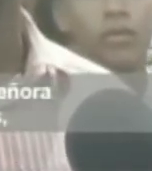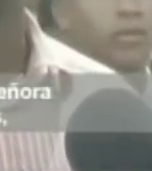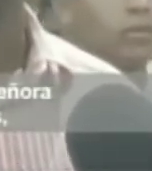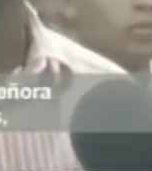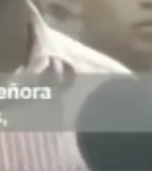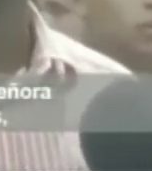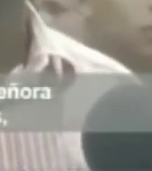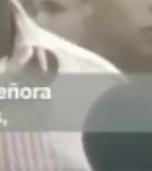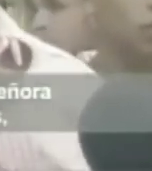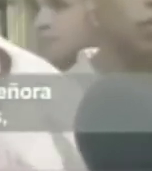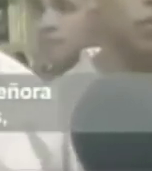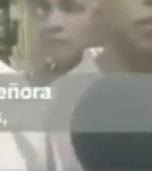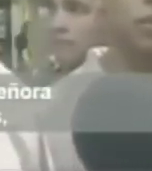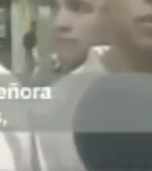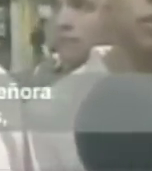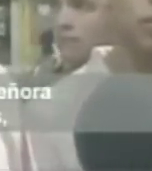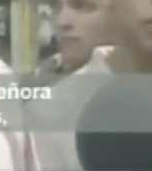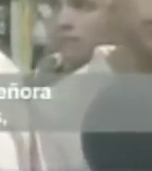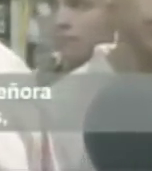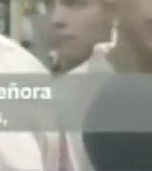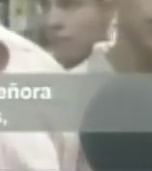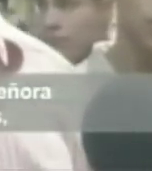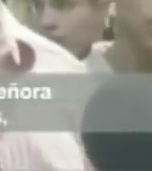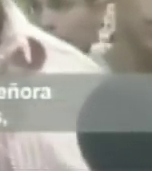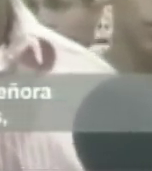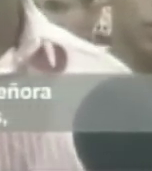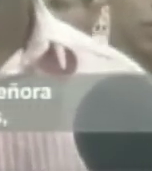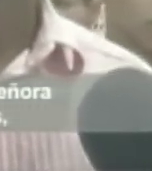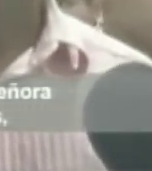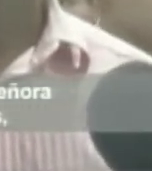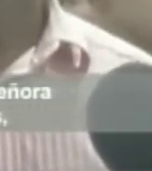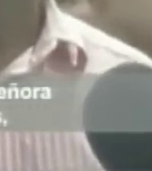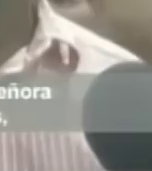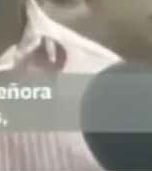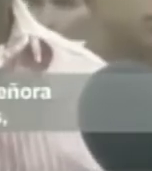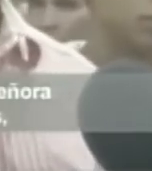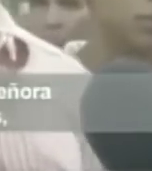Nos hemos comunicado con la señora Roxana